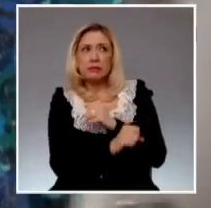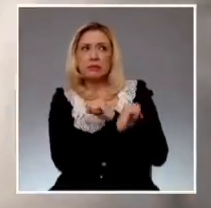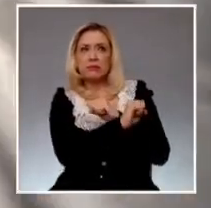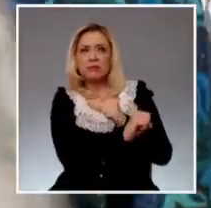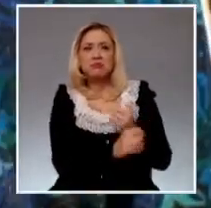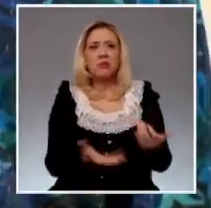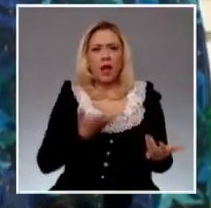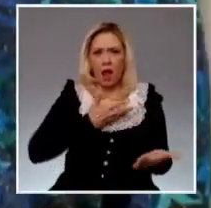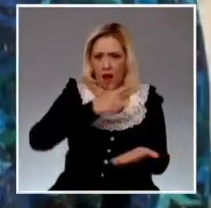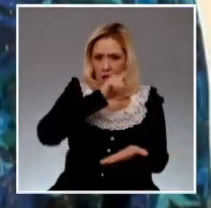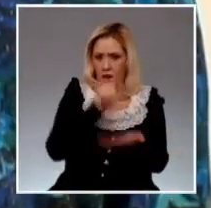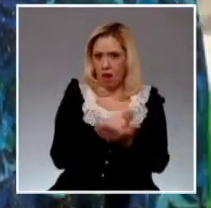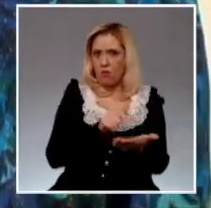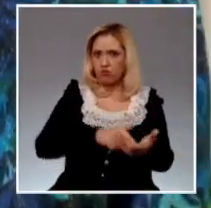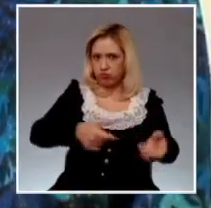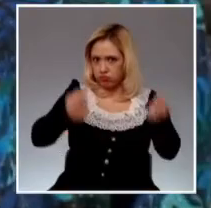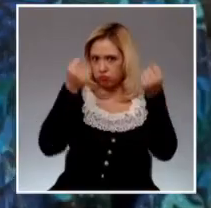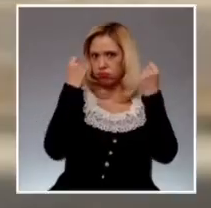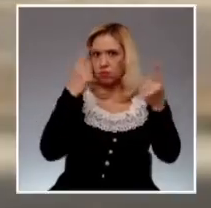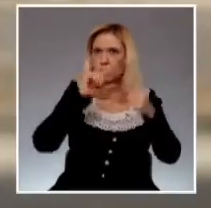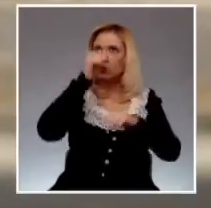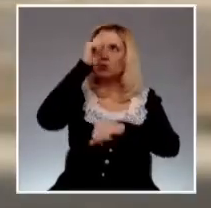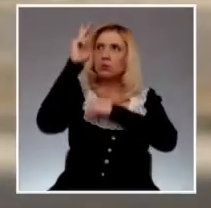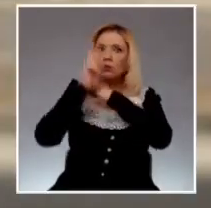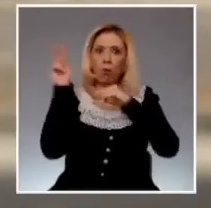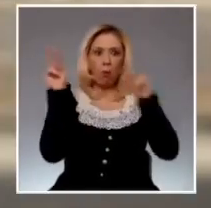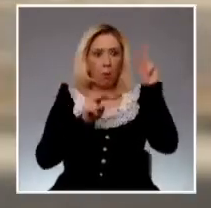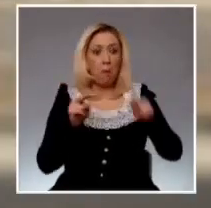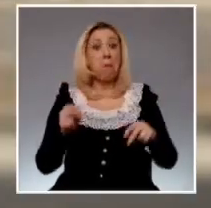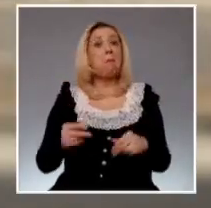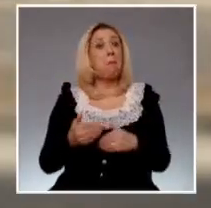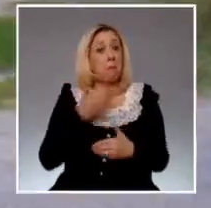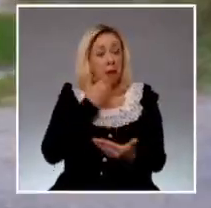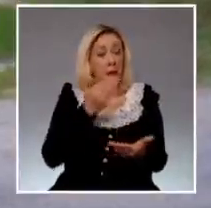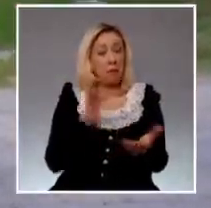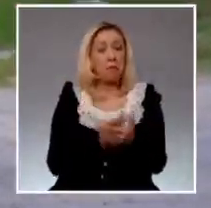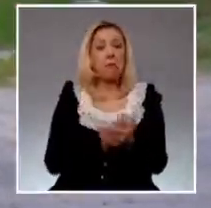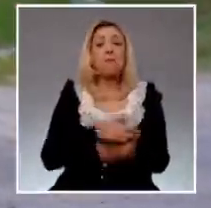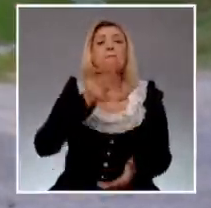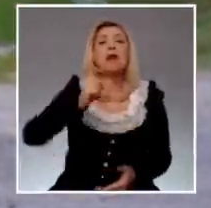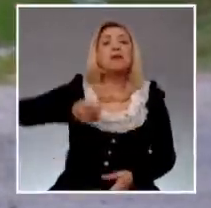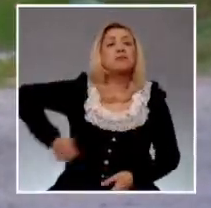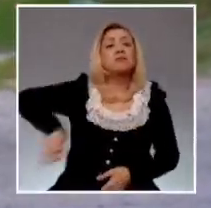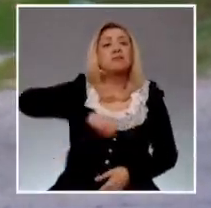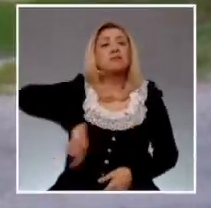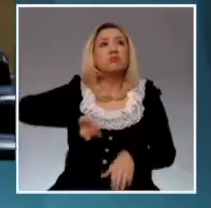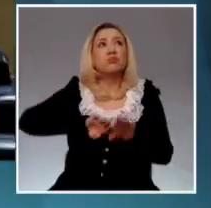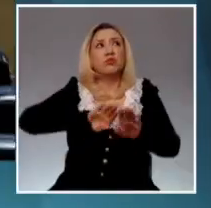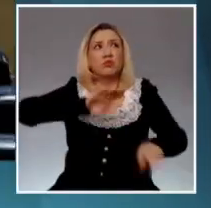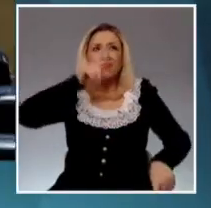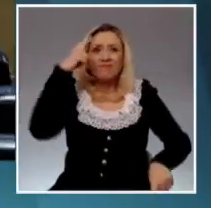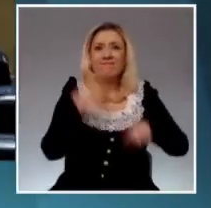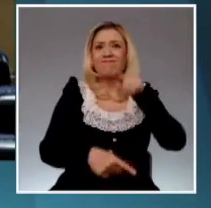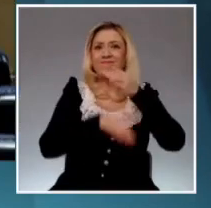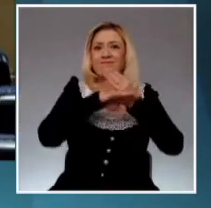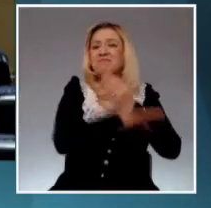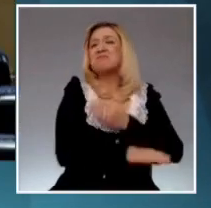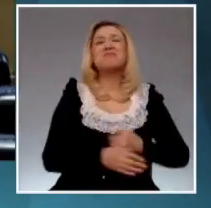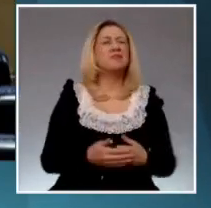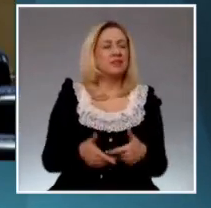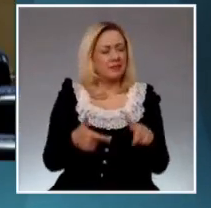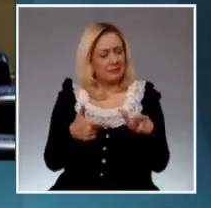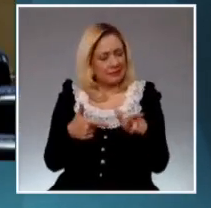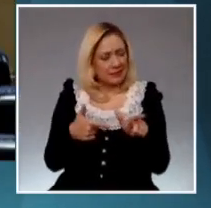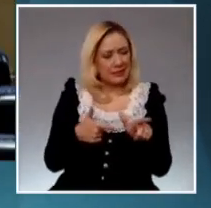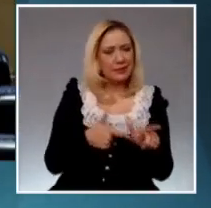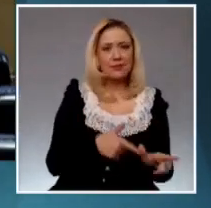otros países, la falta de vocación y voluntad para eliminar dicha práctica es uno de los principales retos. Así lo señalaron